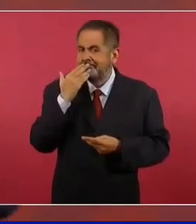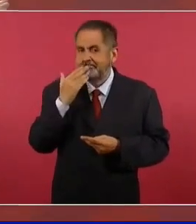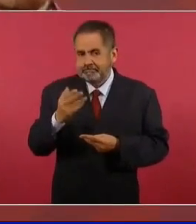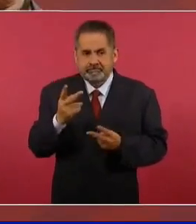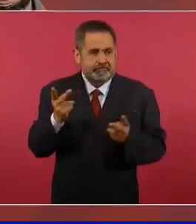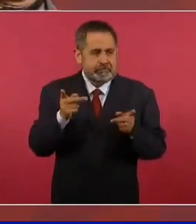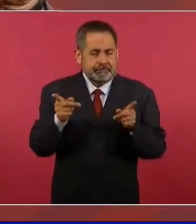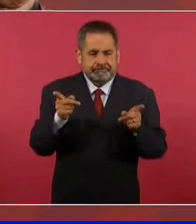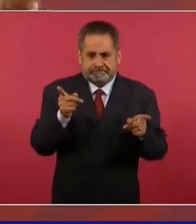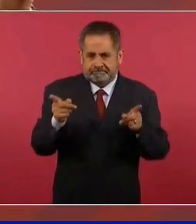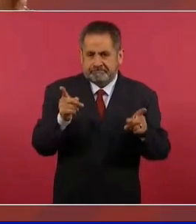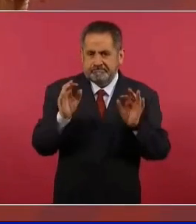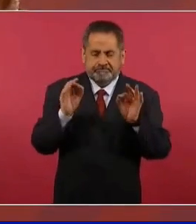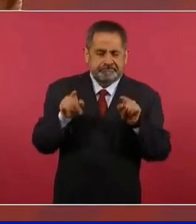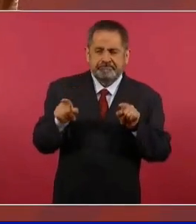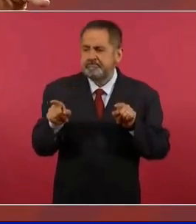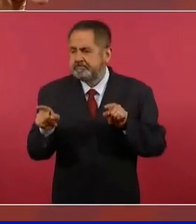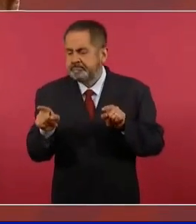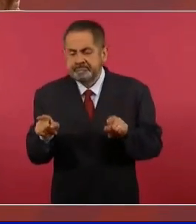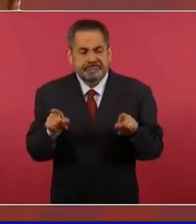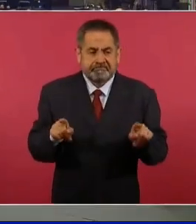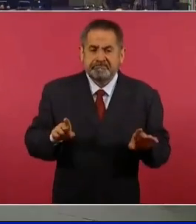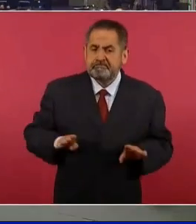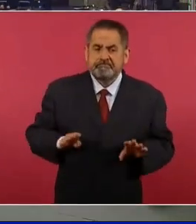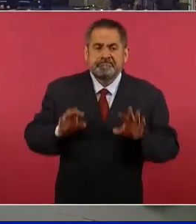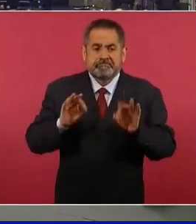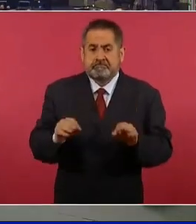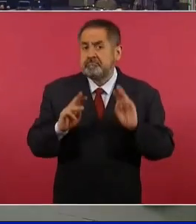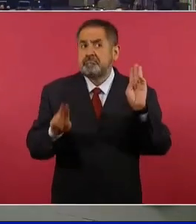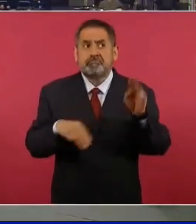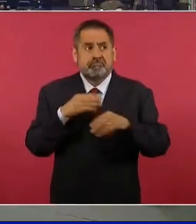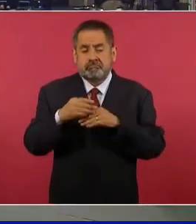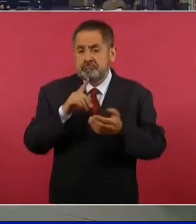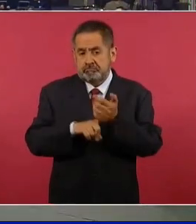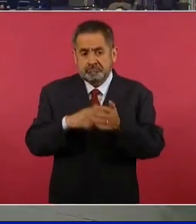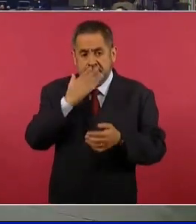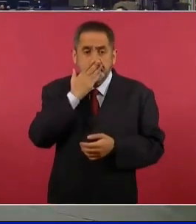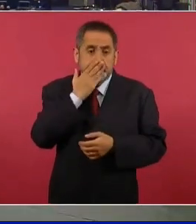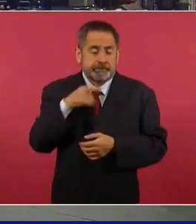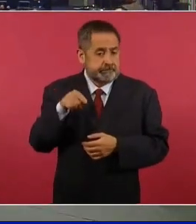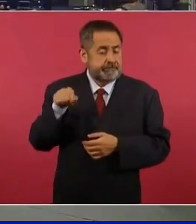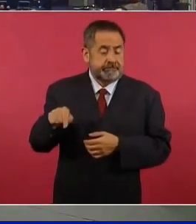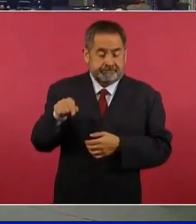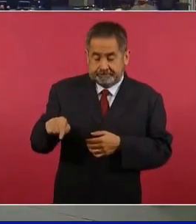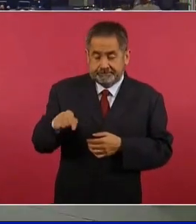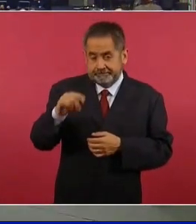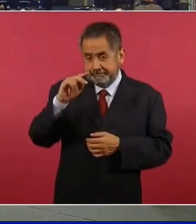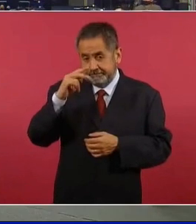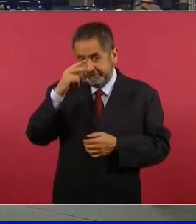son de los dos países en el mundo actual